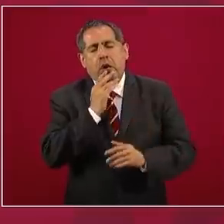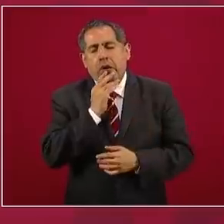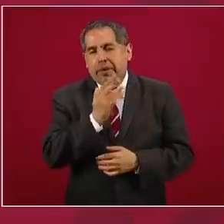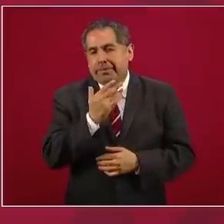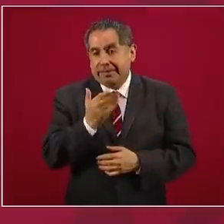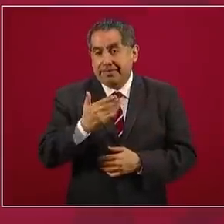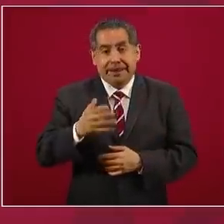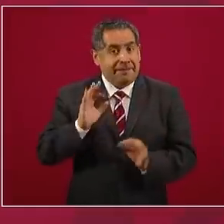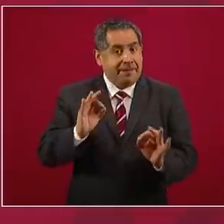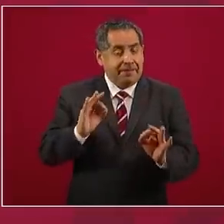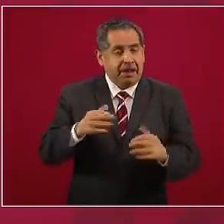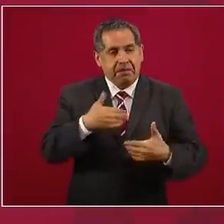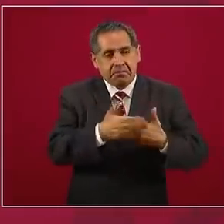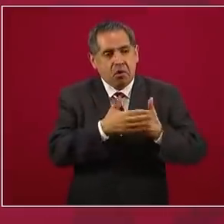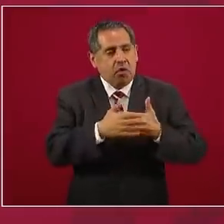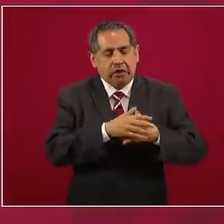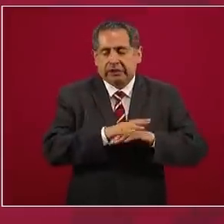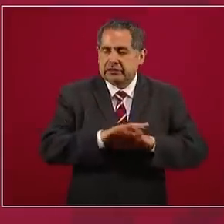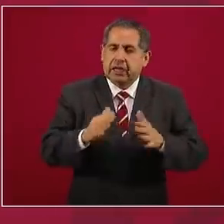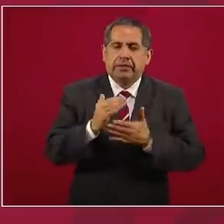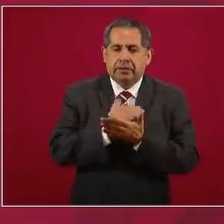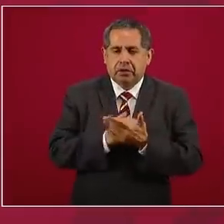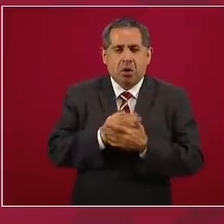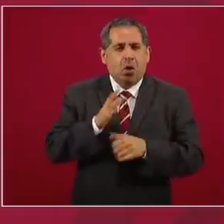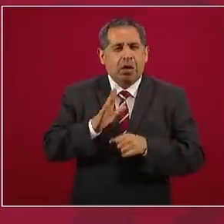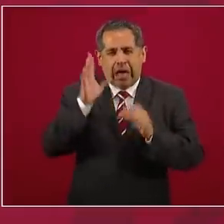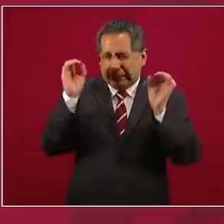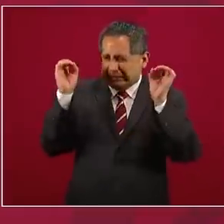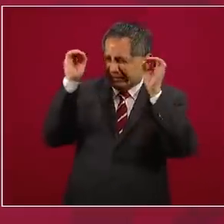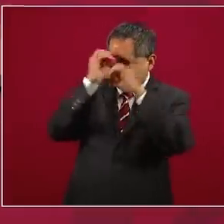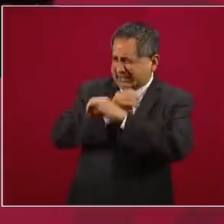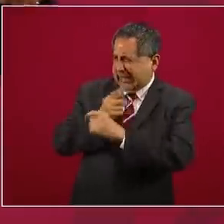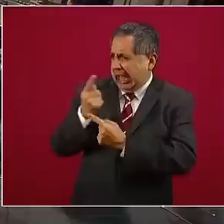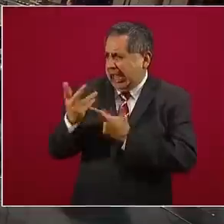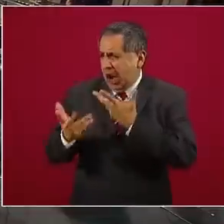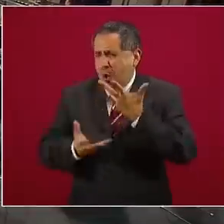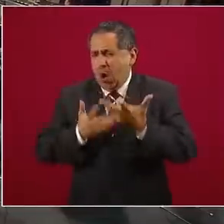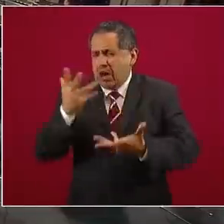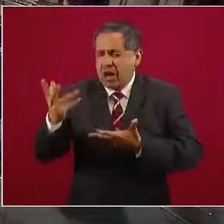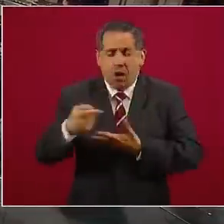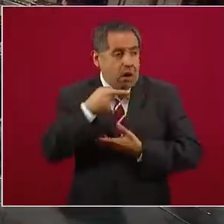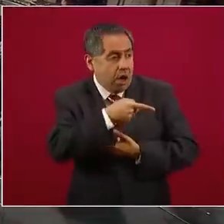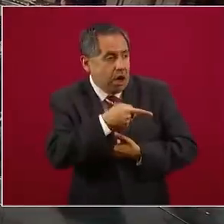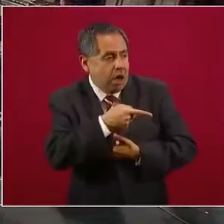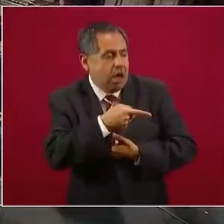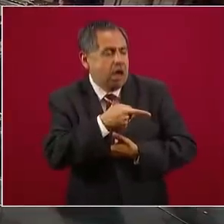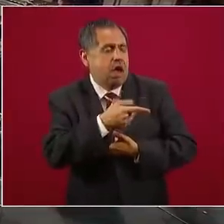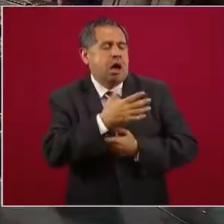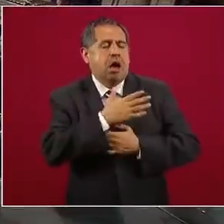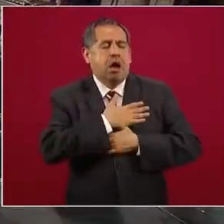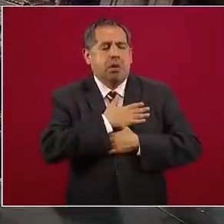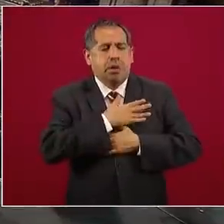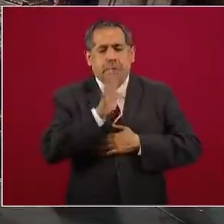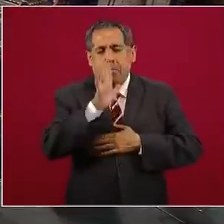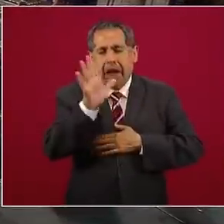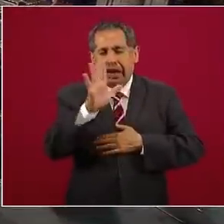que vamos saliendo del túnel en que nos encontrábamos.